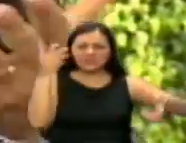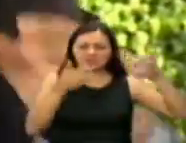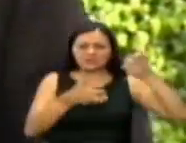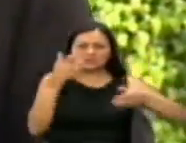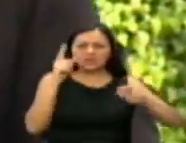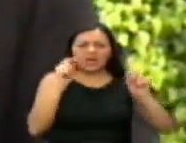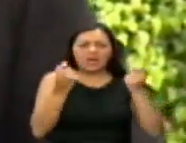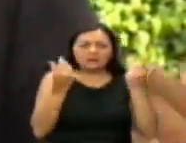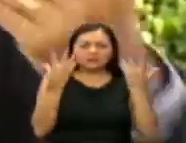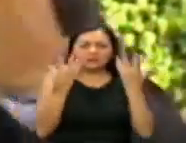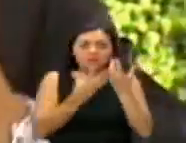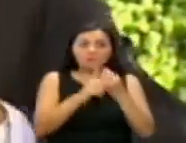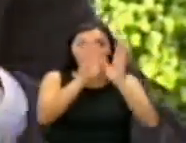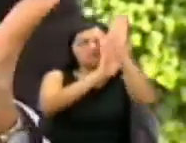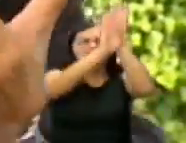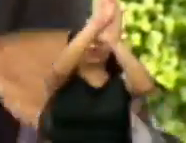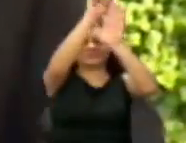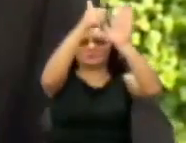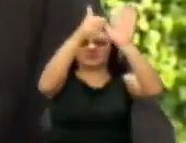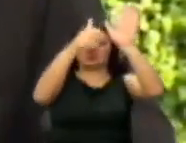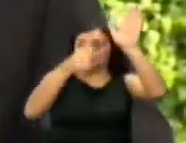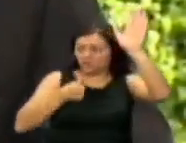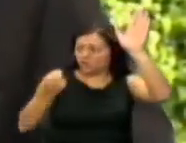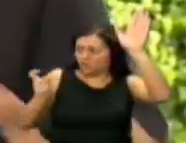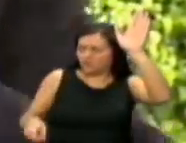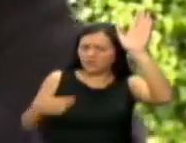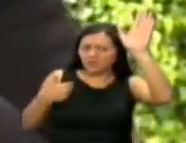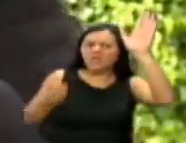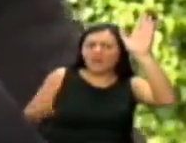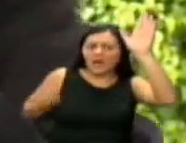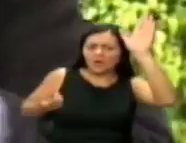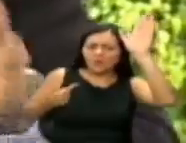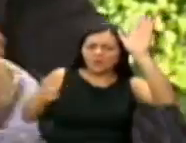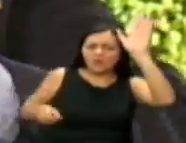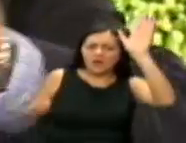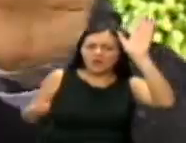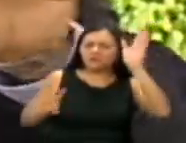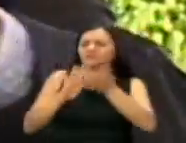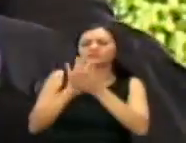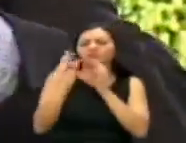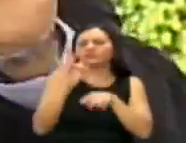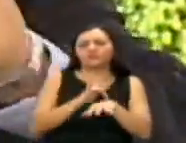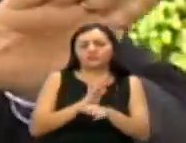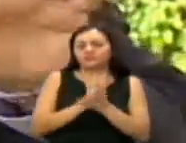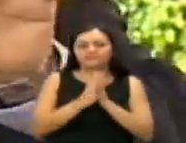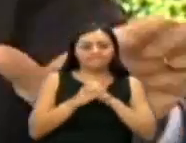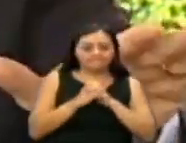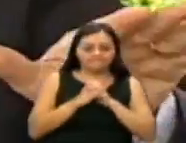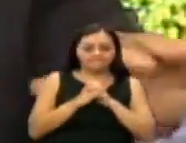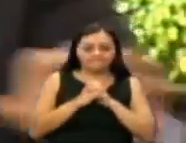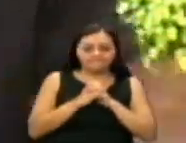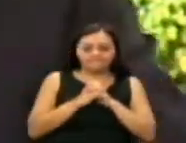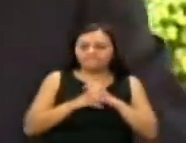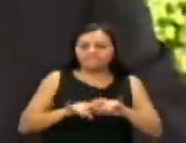ya eliminaron la pobreza, nosotros que tenemos ese gran desafío, somos los que queremos decir, no toquemos, no explotemos, no